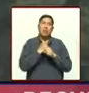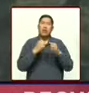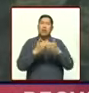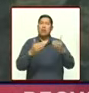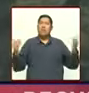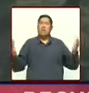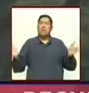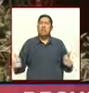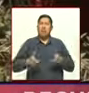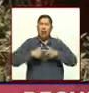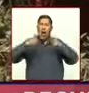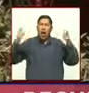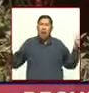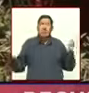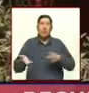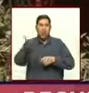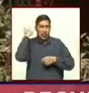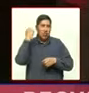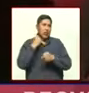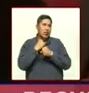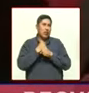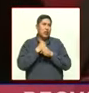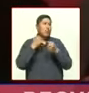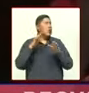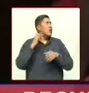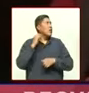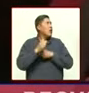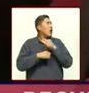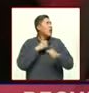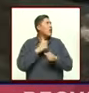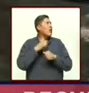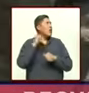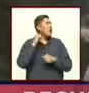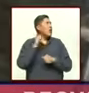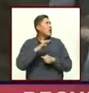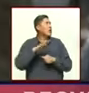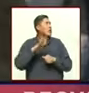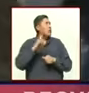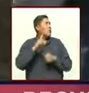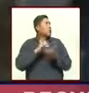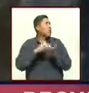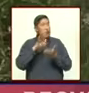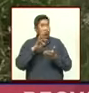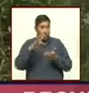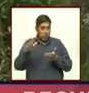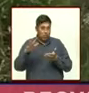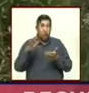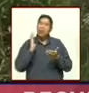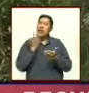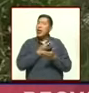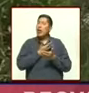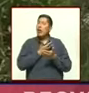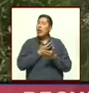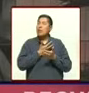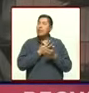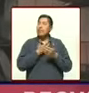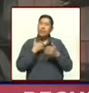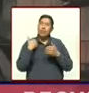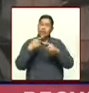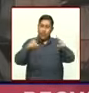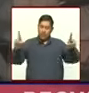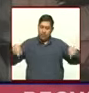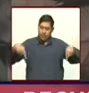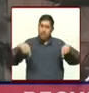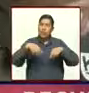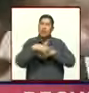haciendas, ex haciendas, donde los afros han trabajado. Y ya una vez en el año 52, con la reforma agraria y demás, ya tuvimos nuestras tierras y ya empezamos a